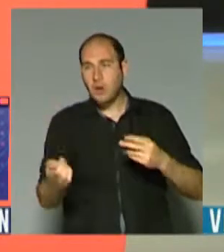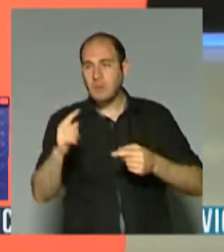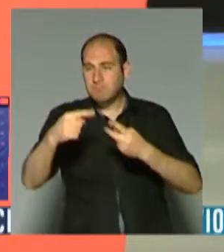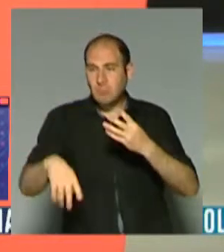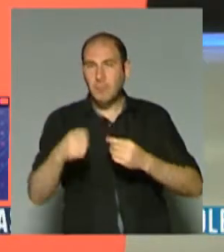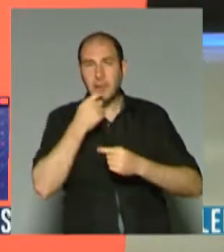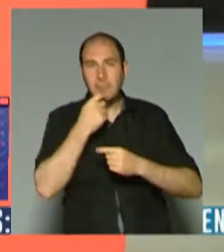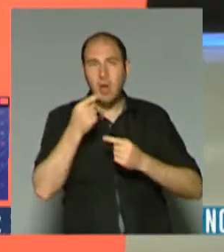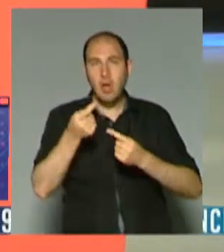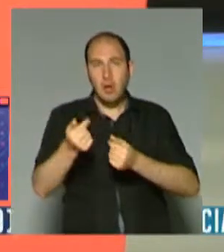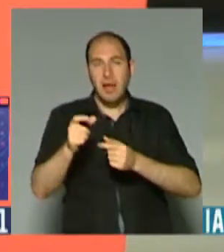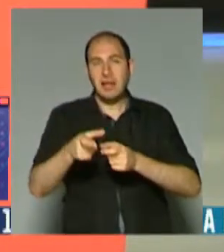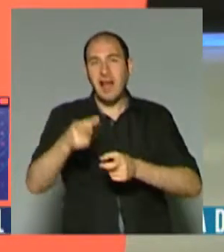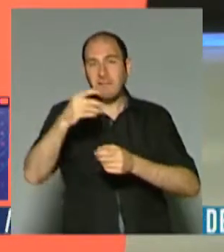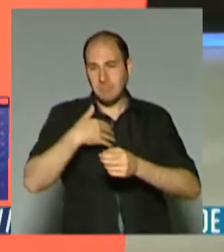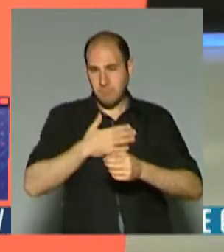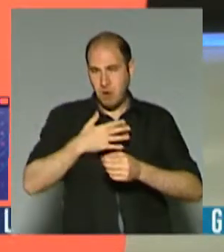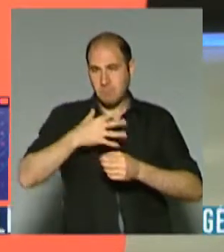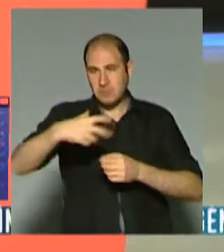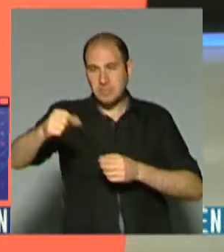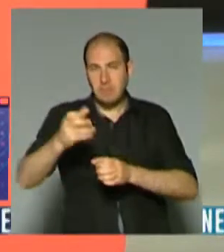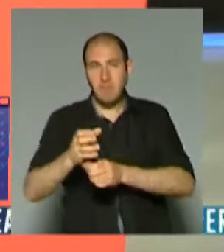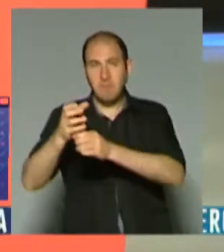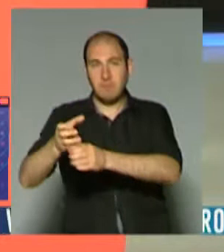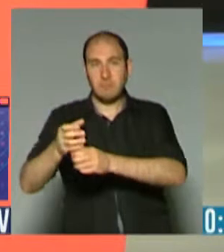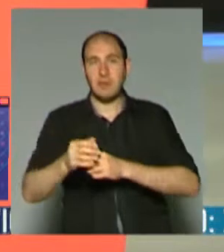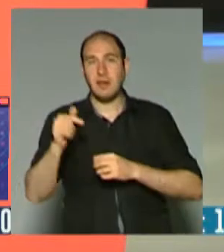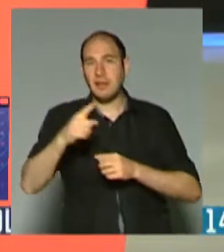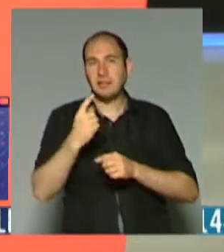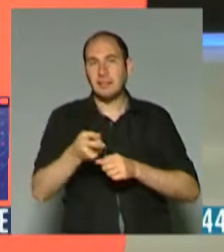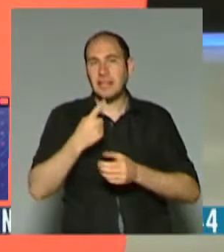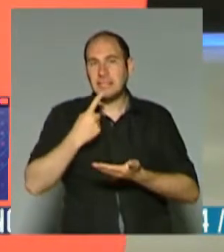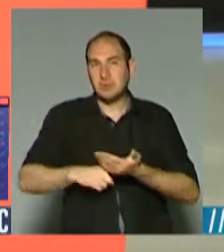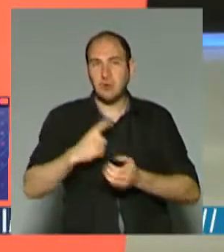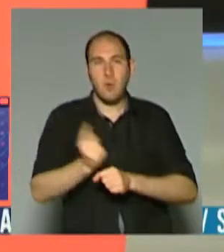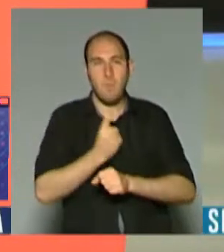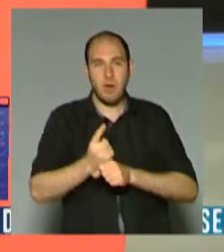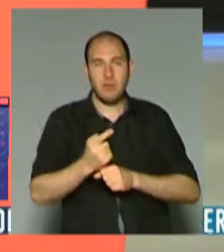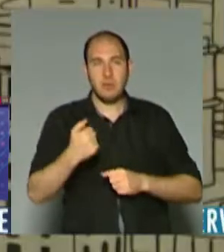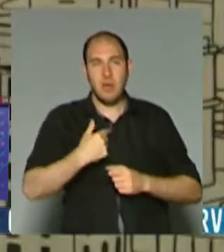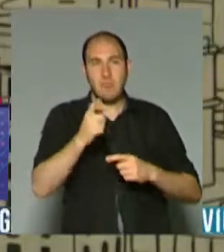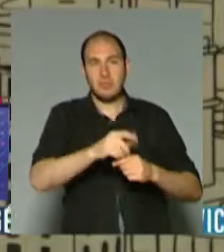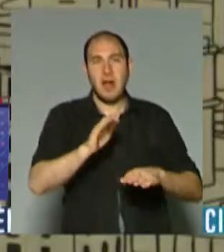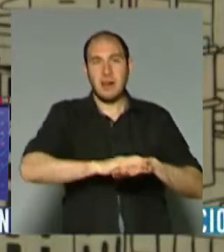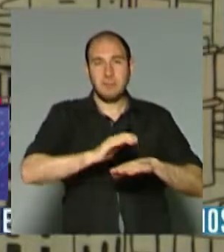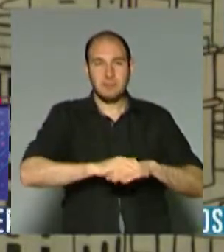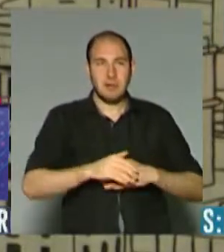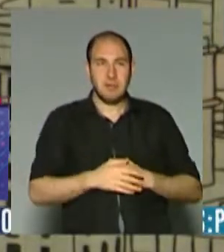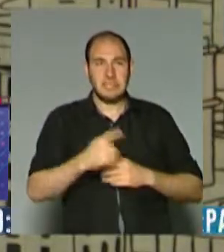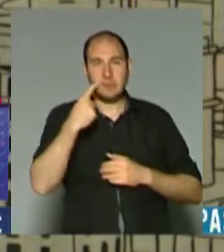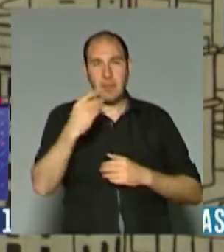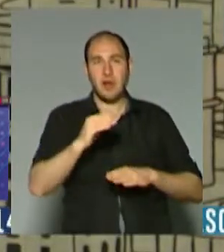como por ejemplo esto de comprar el café llevando mi recipiente, no voy a poder tomar la decisión de ser un consumidor responsable, un